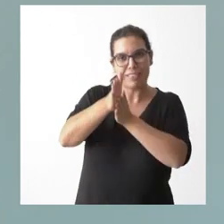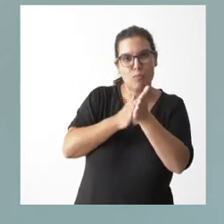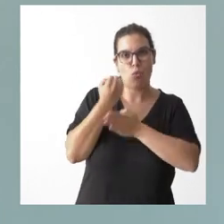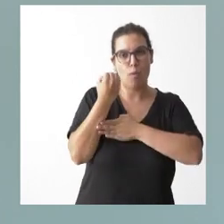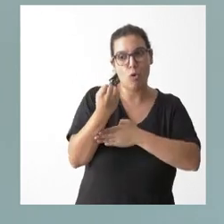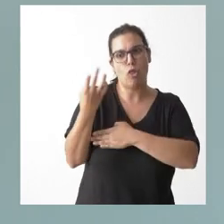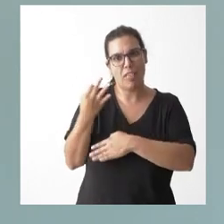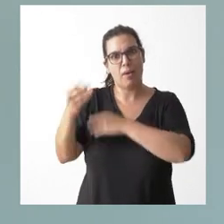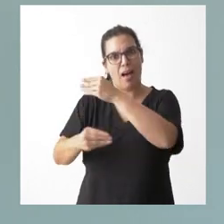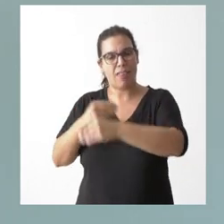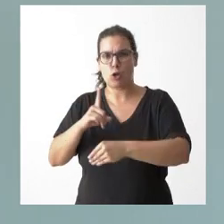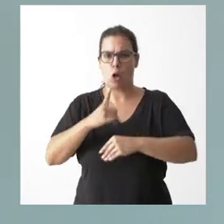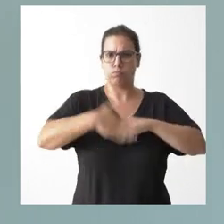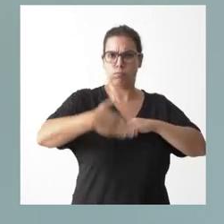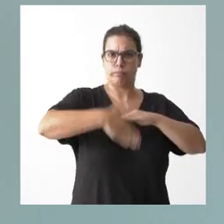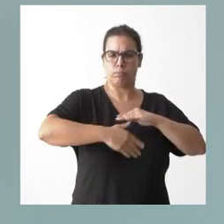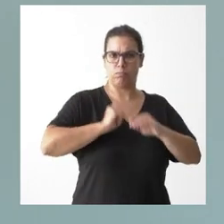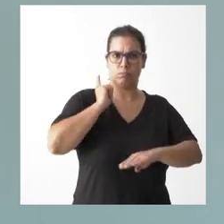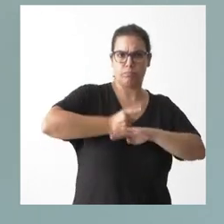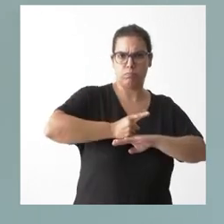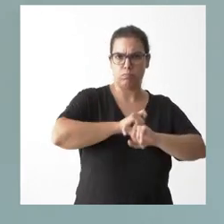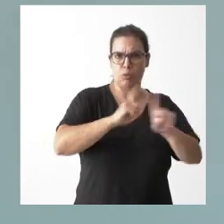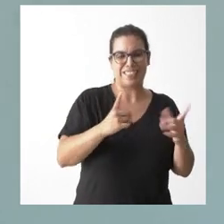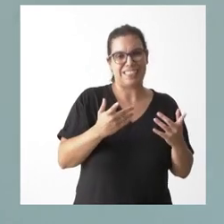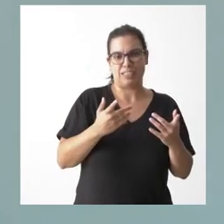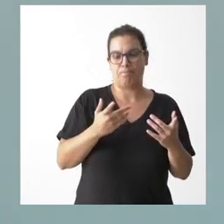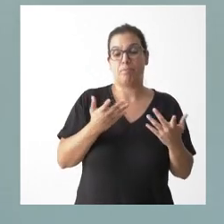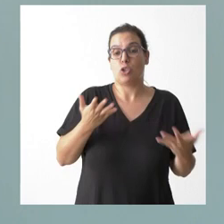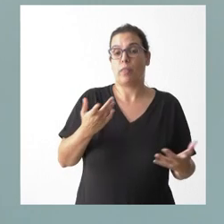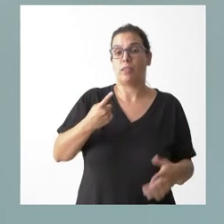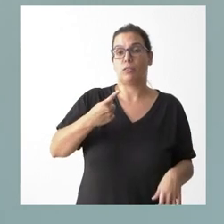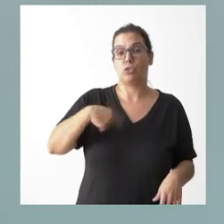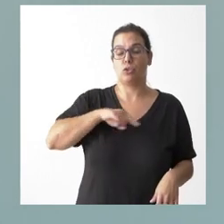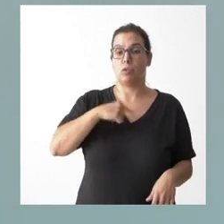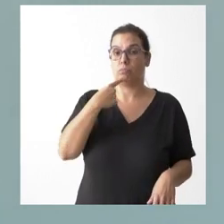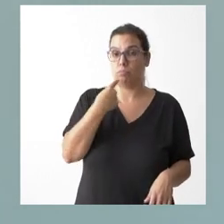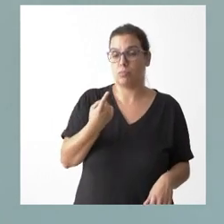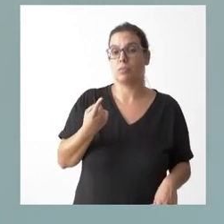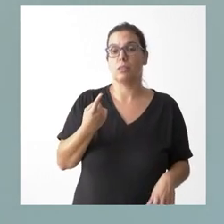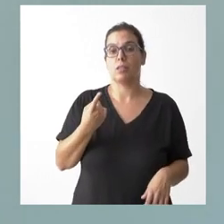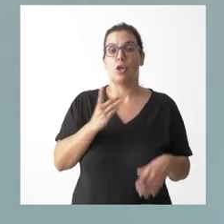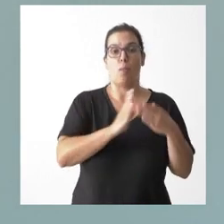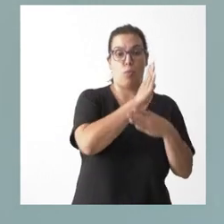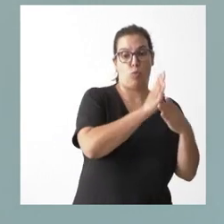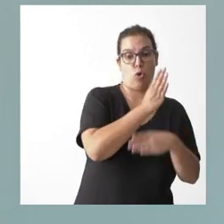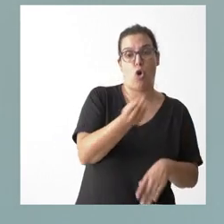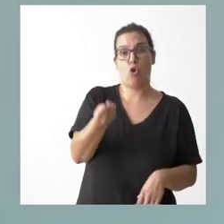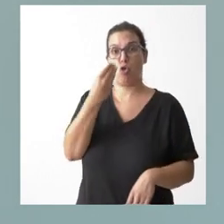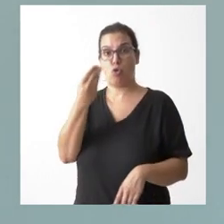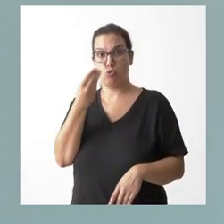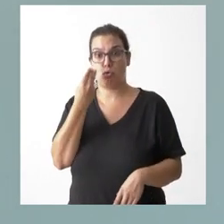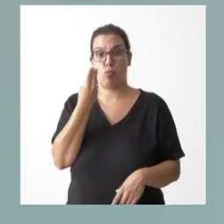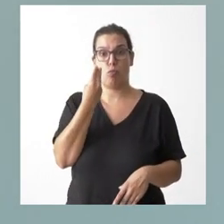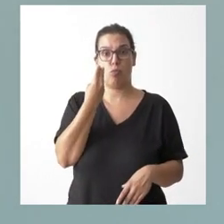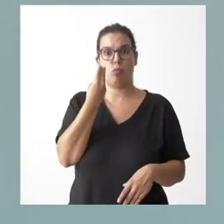que realizarse. Y, en todo caso, hace el hincapié que esa brecha que hay entre producción y consumo se tiene